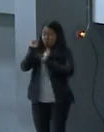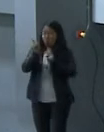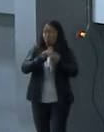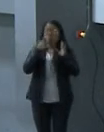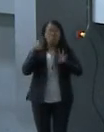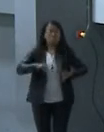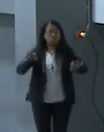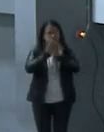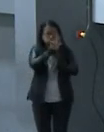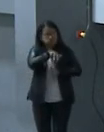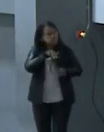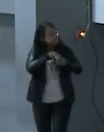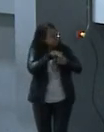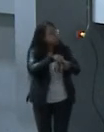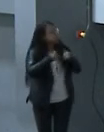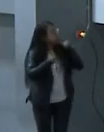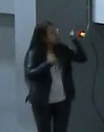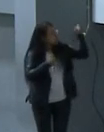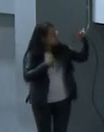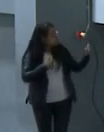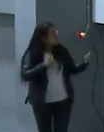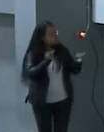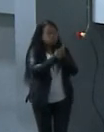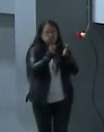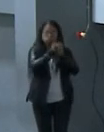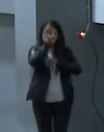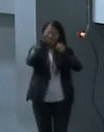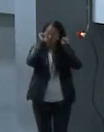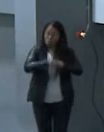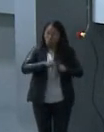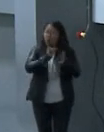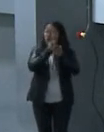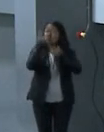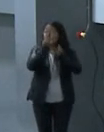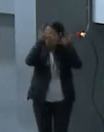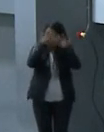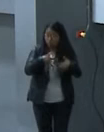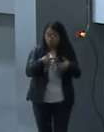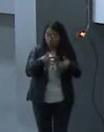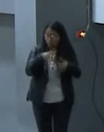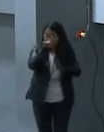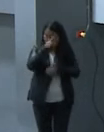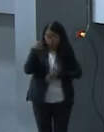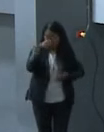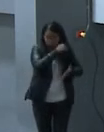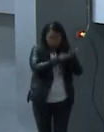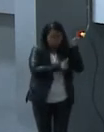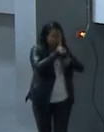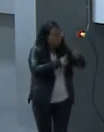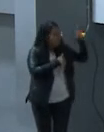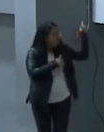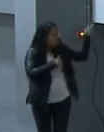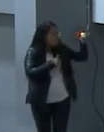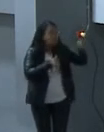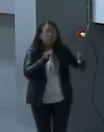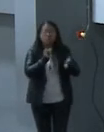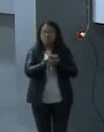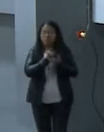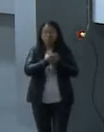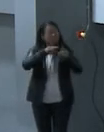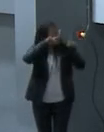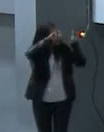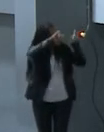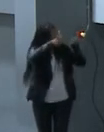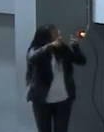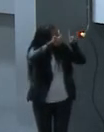eso. Los recursos ahí están, fue lo que está aprobado. Estoy hablando solo de funcionamiento, base presupuestal. Y lo que está en